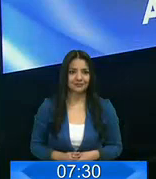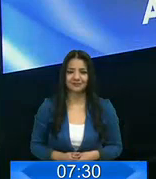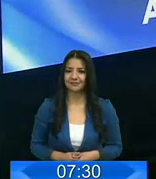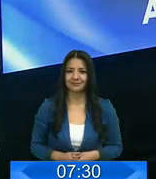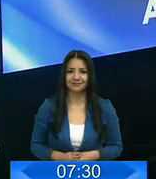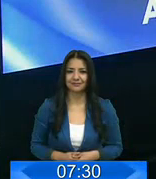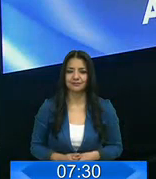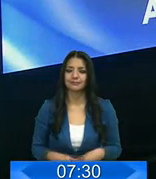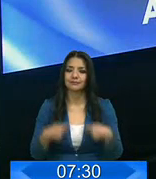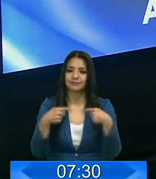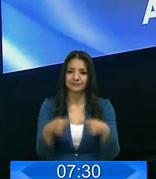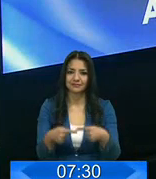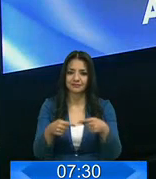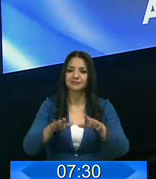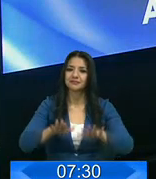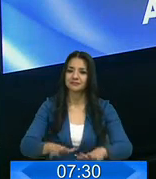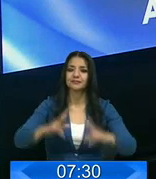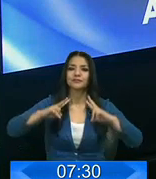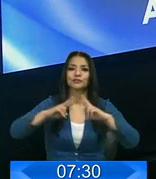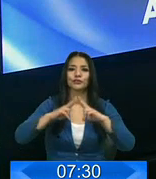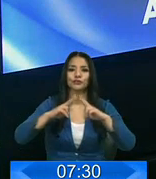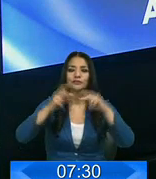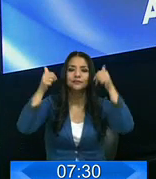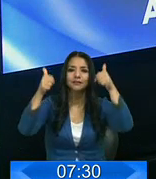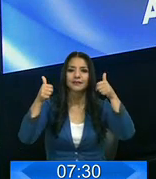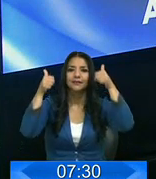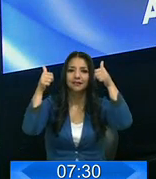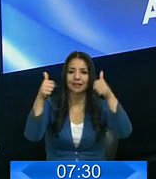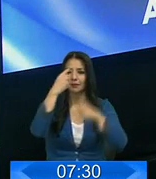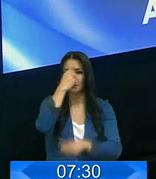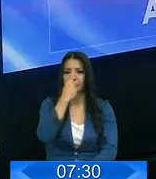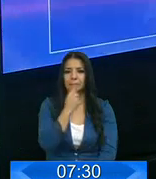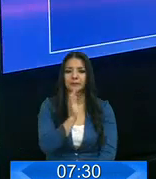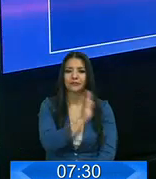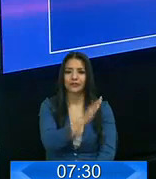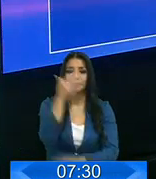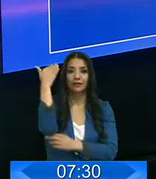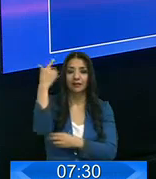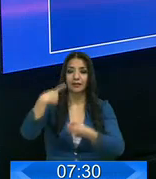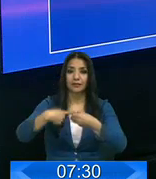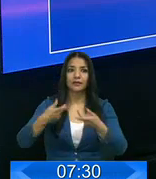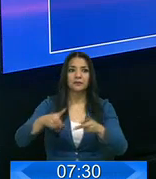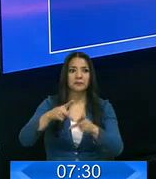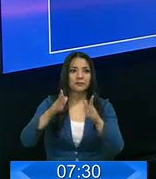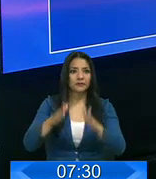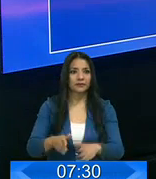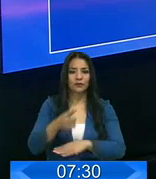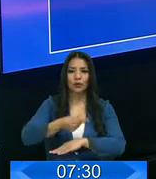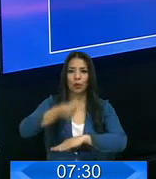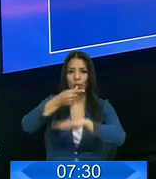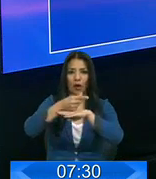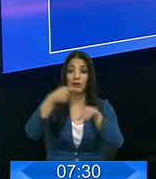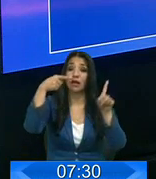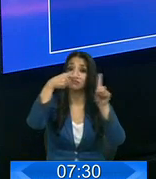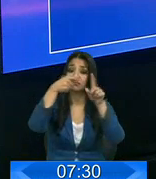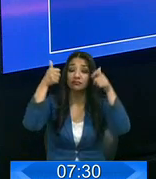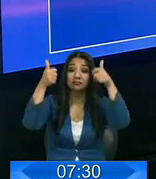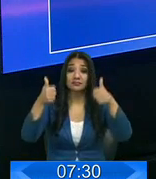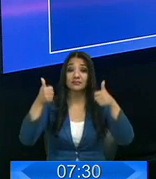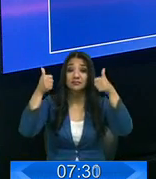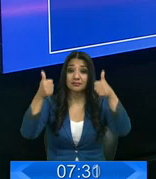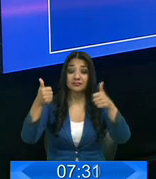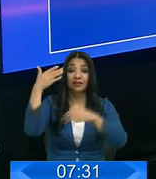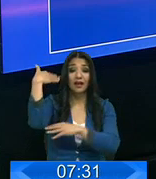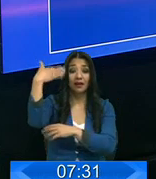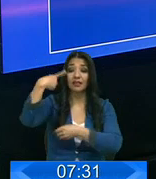Día a día aquí vamos conociendo un poco más a los candidatos tanto a la alcaldía de Quito como a la prefectura del Guayas. Esta vez el candidato a la